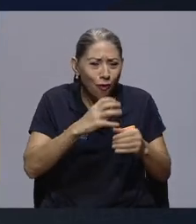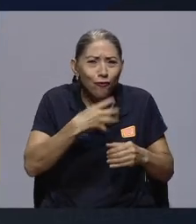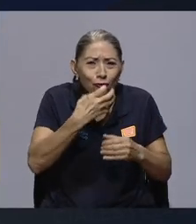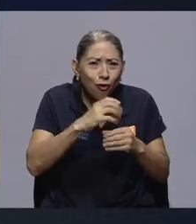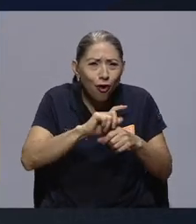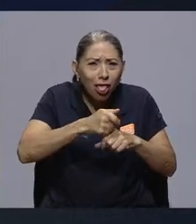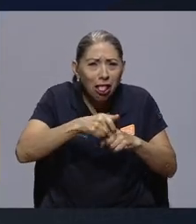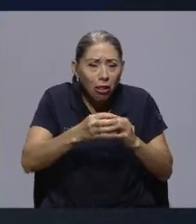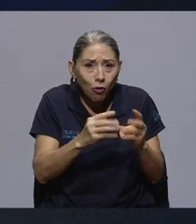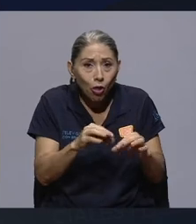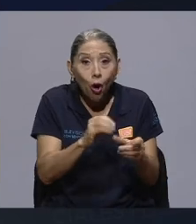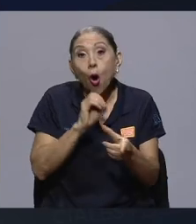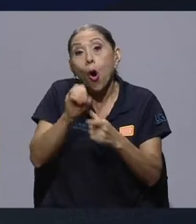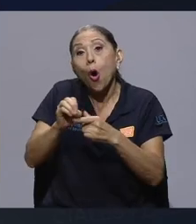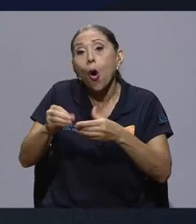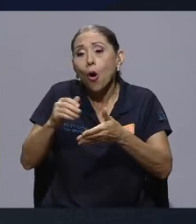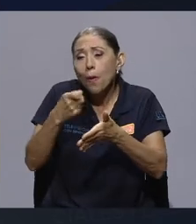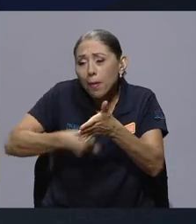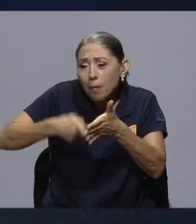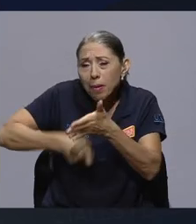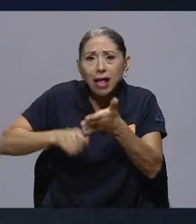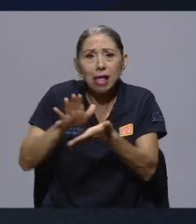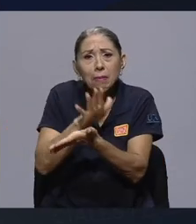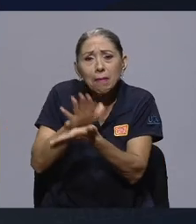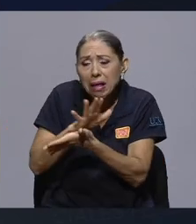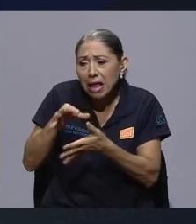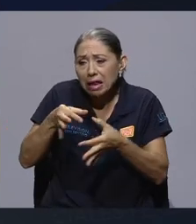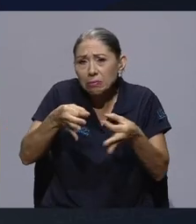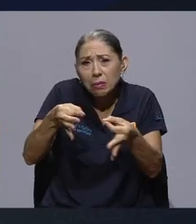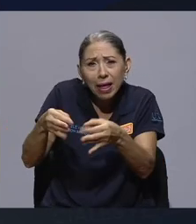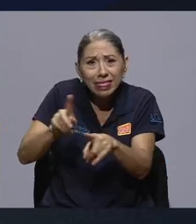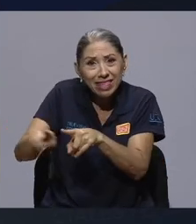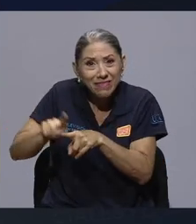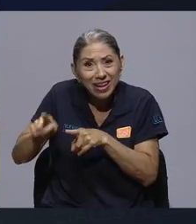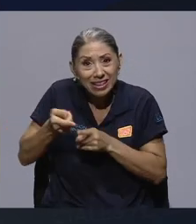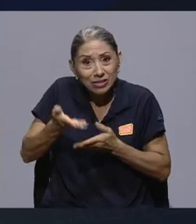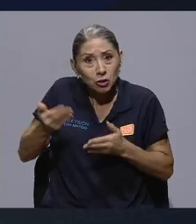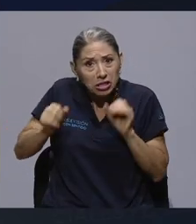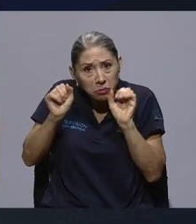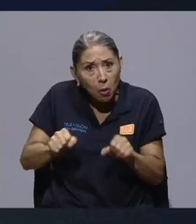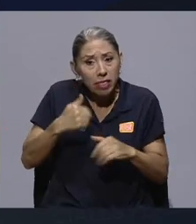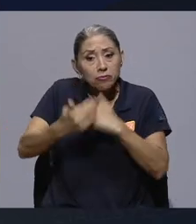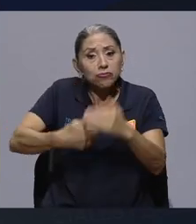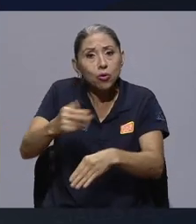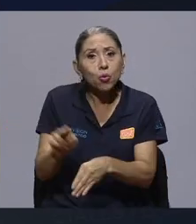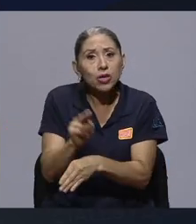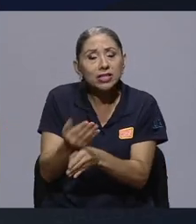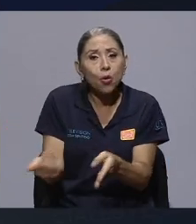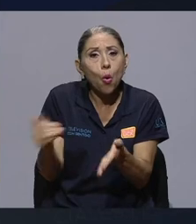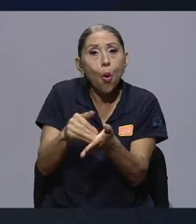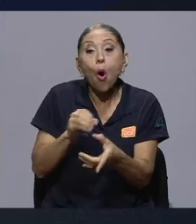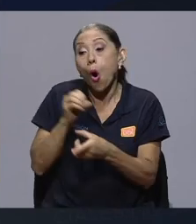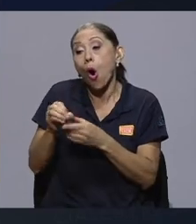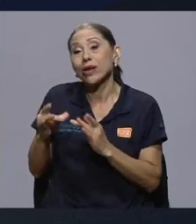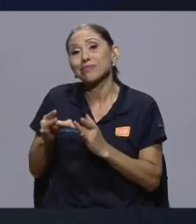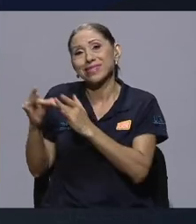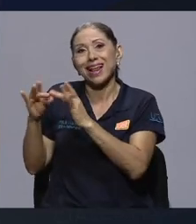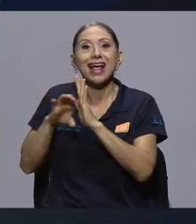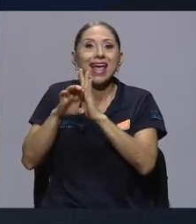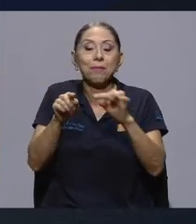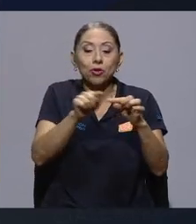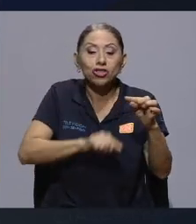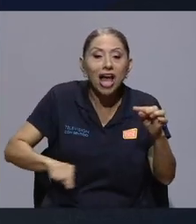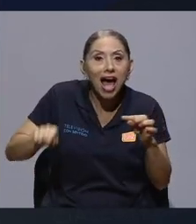ordinarios, plástico, aluminio, vidrio, jalata, papel, cartón que tienen un mercado y un proceso de transformación o materiales de manejo especial como las llantas, los